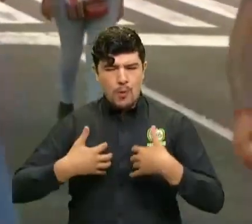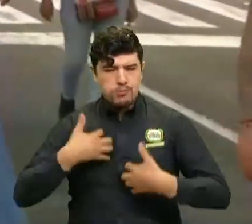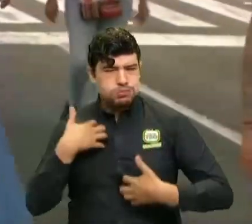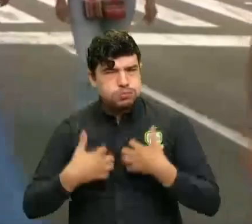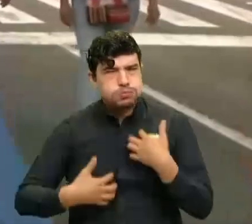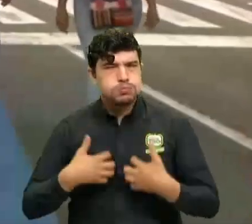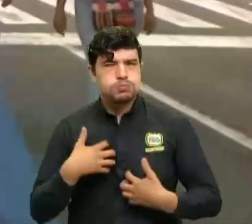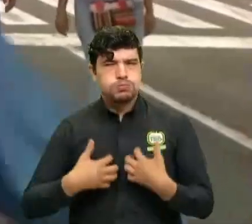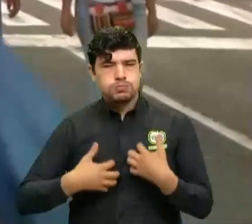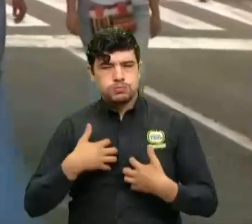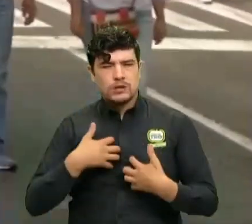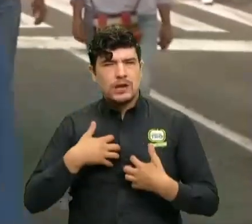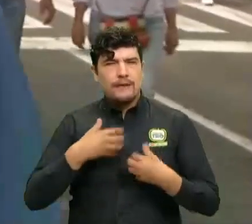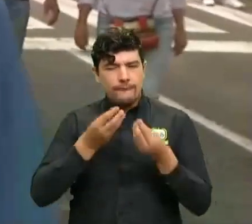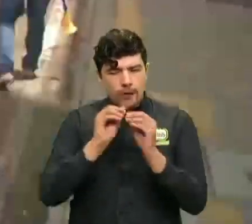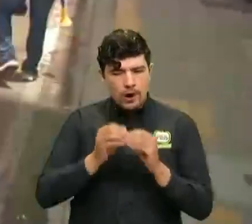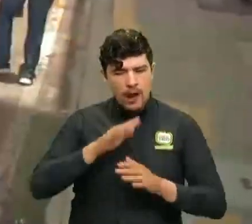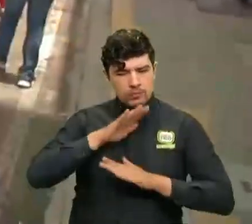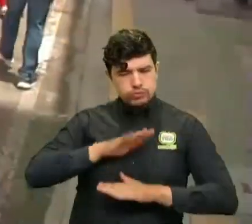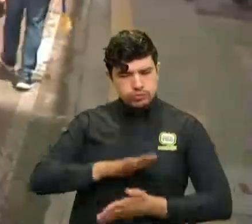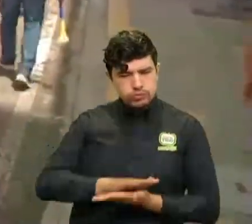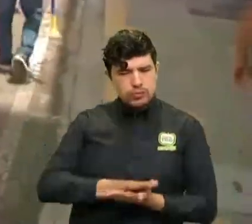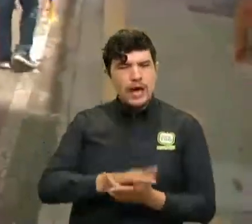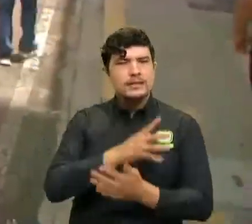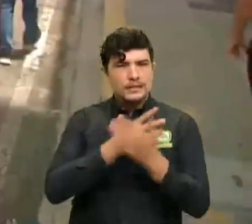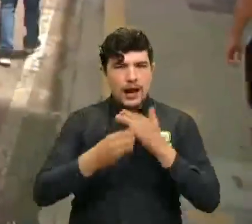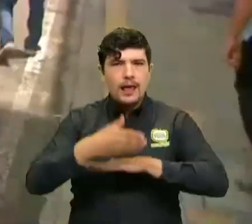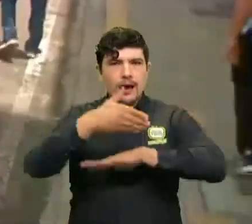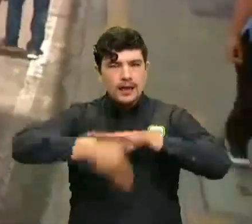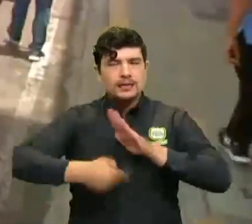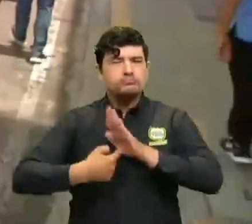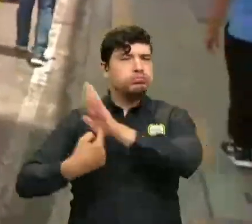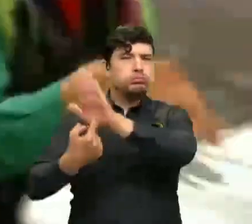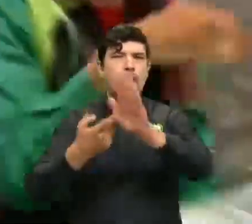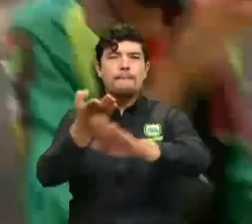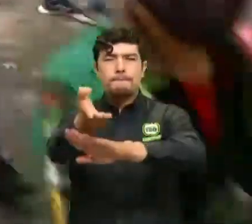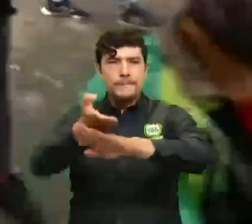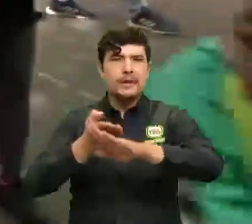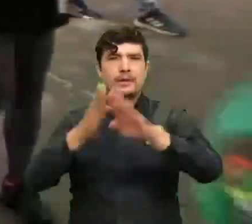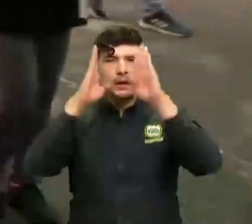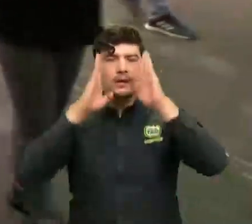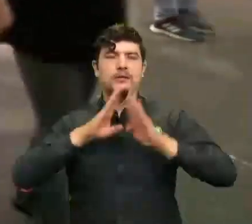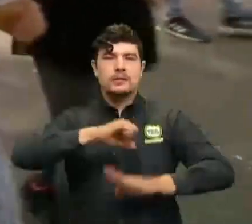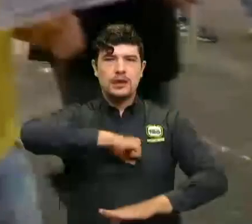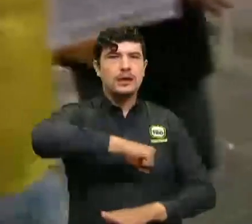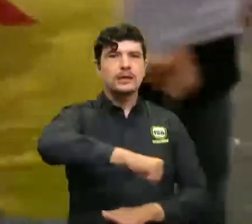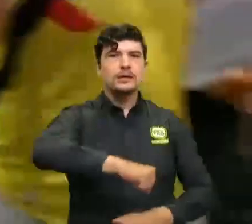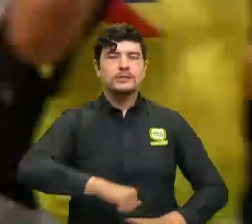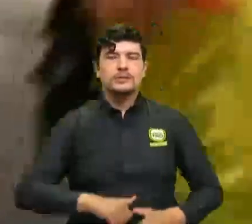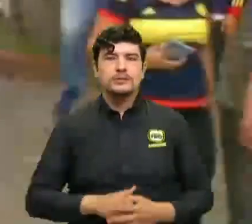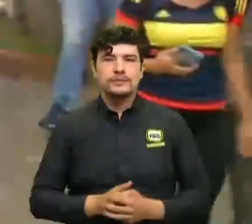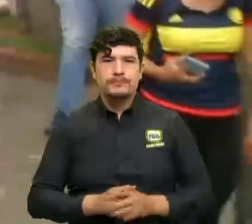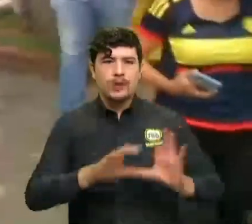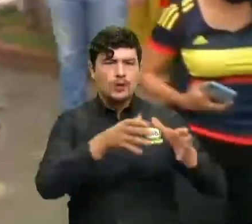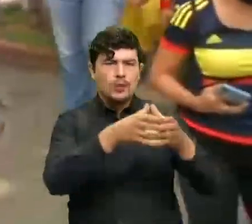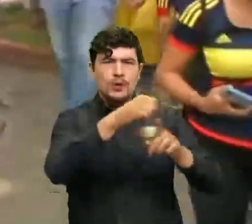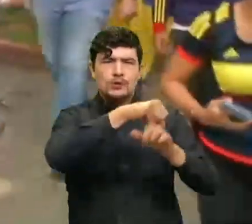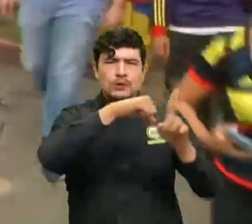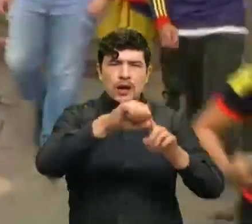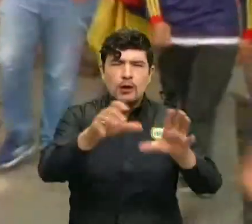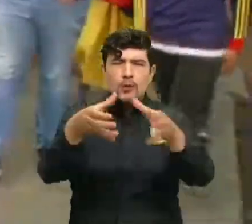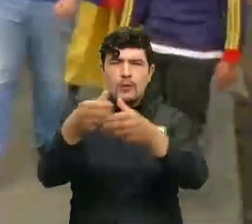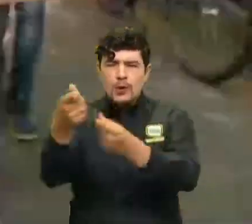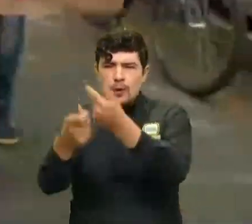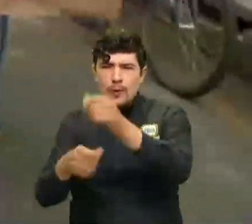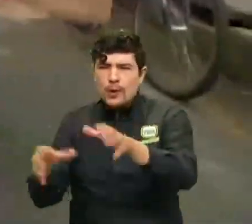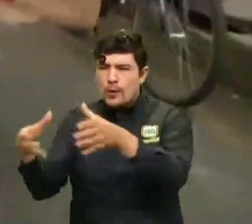las calles principales de Bucaramanga. Los sectores sociales exigieron sus derechos durante la movilización y además pidieron al